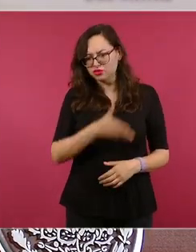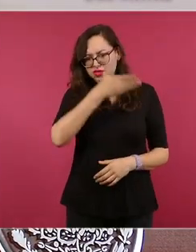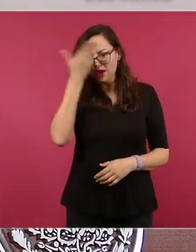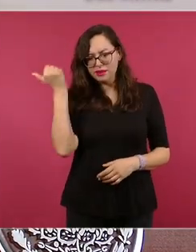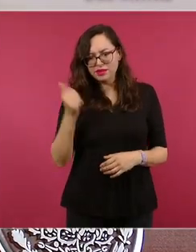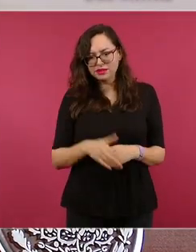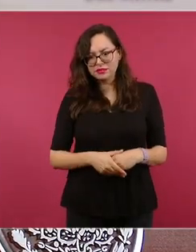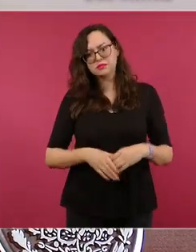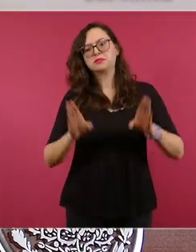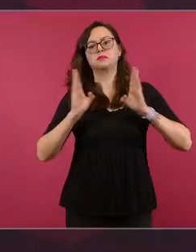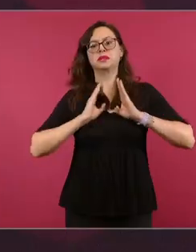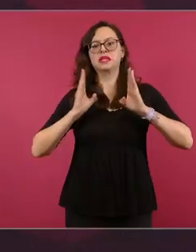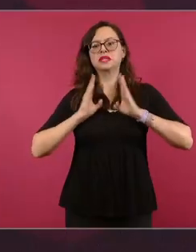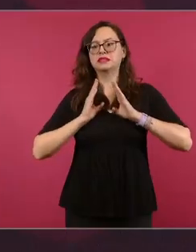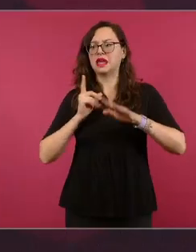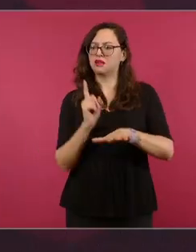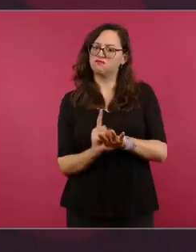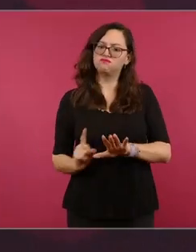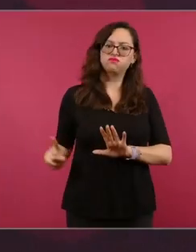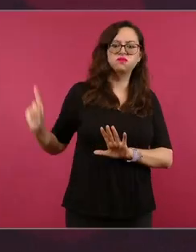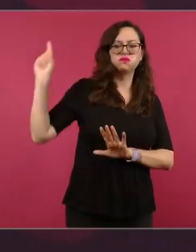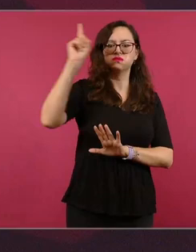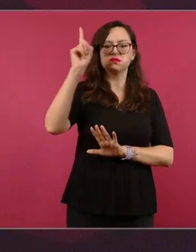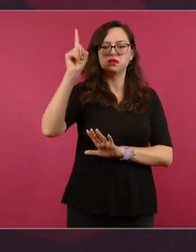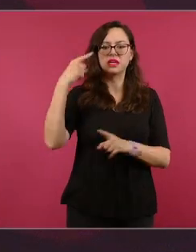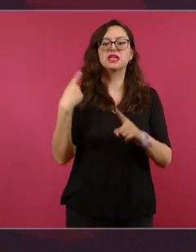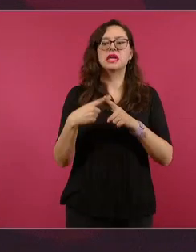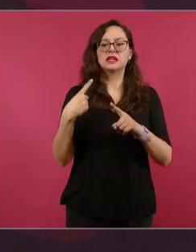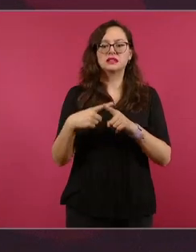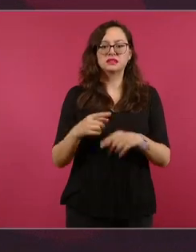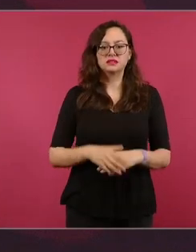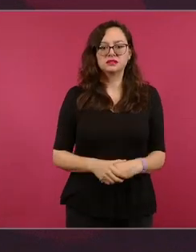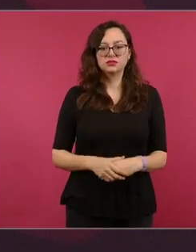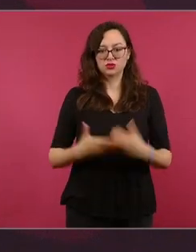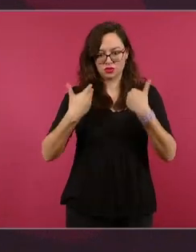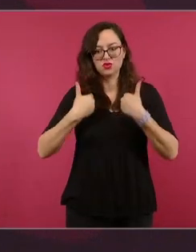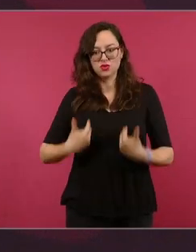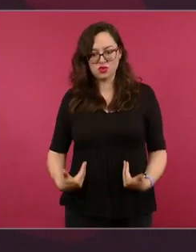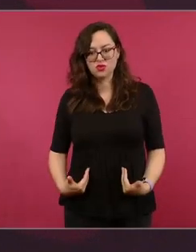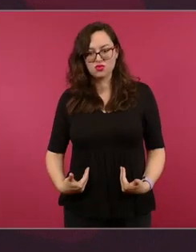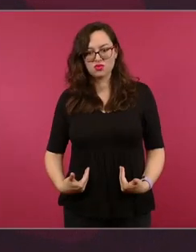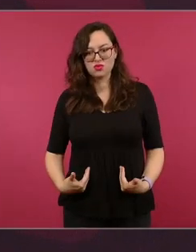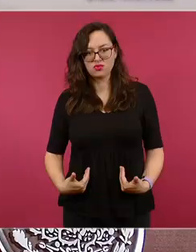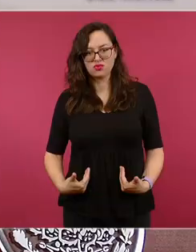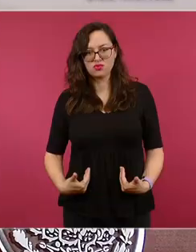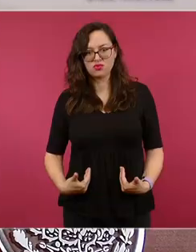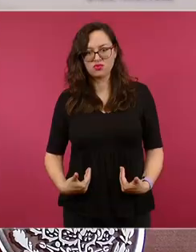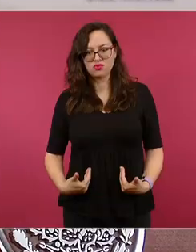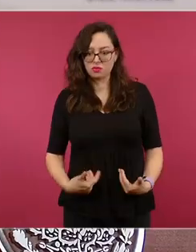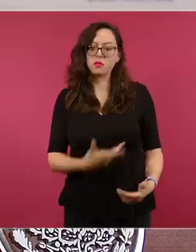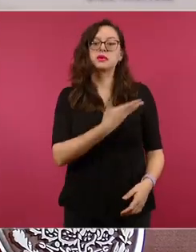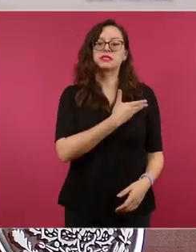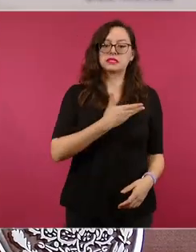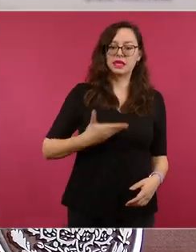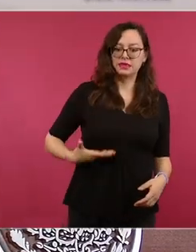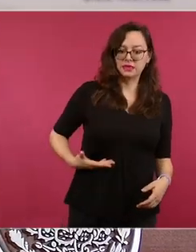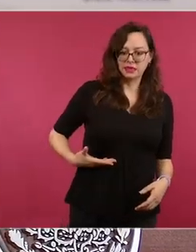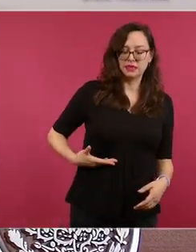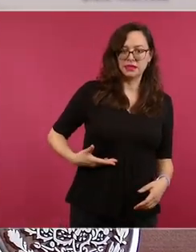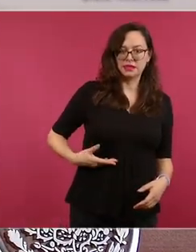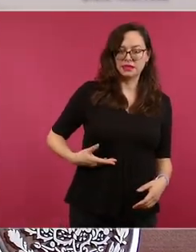comandante supremo de las Fuerzas Armadas, o sea, además de presidente de México. Y